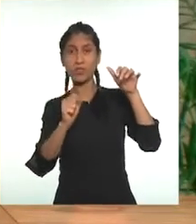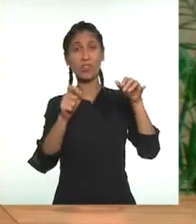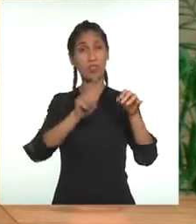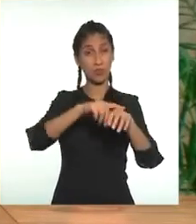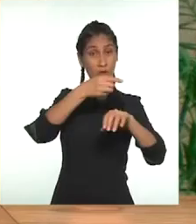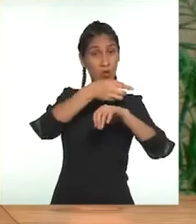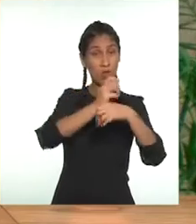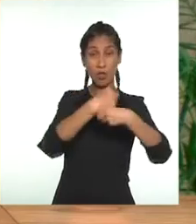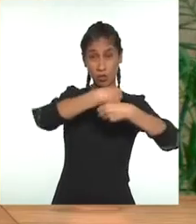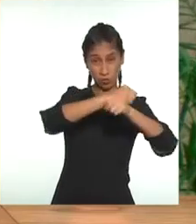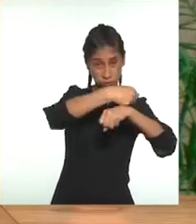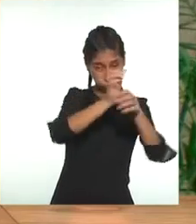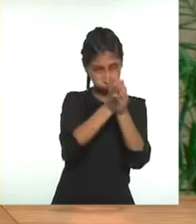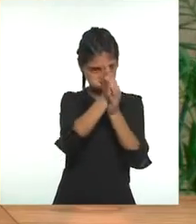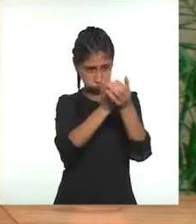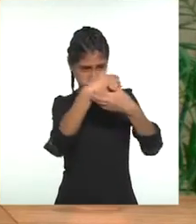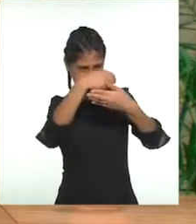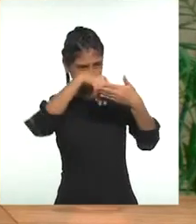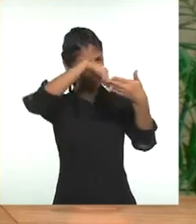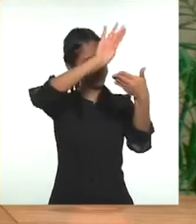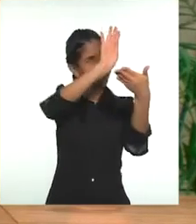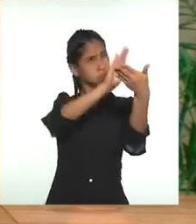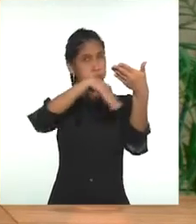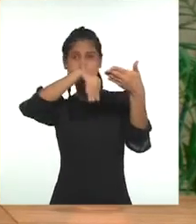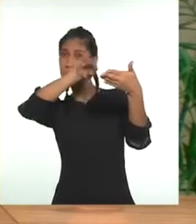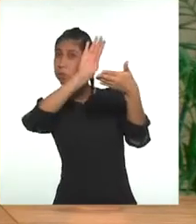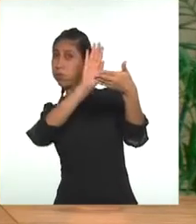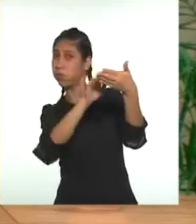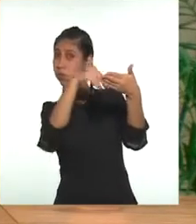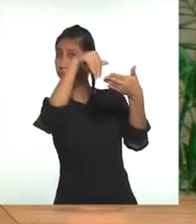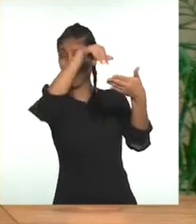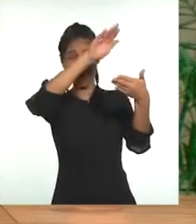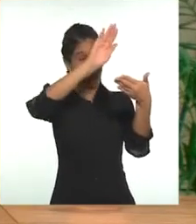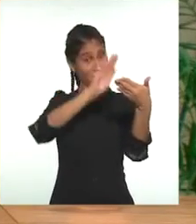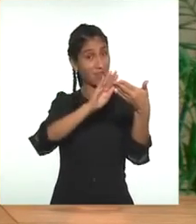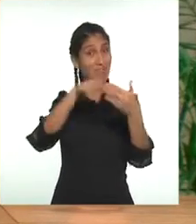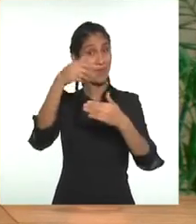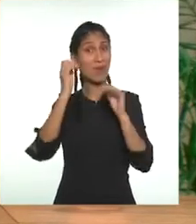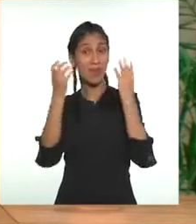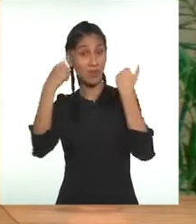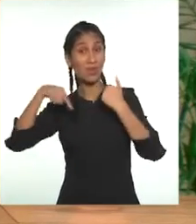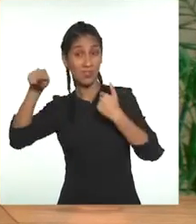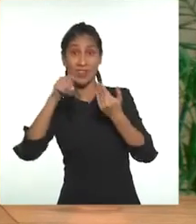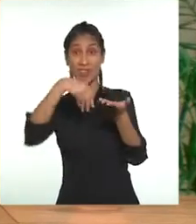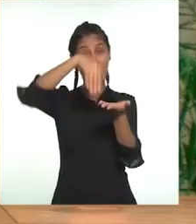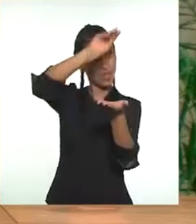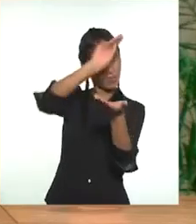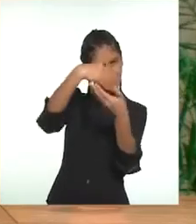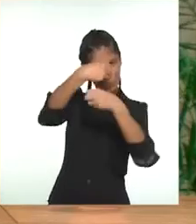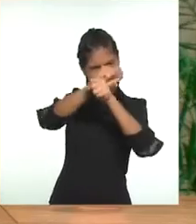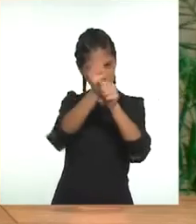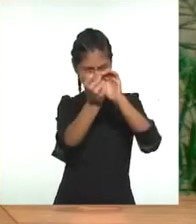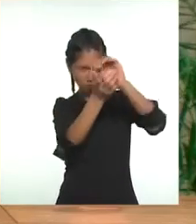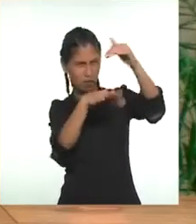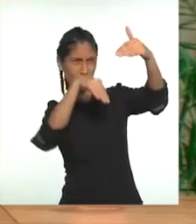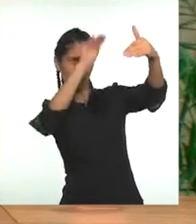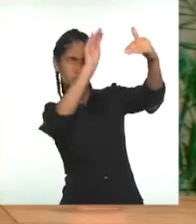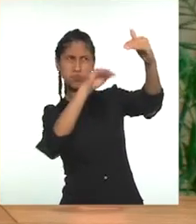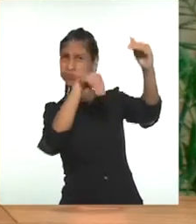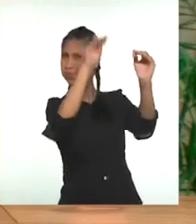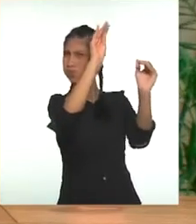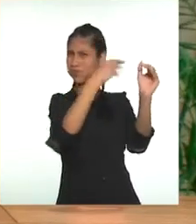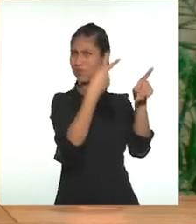van labrando y pintando con ceniza. Y las pintoras de la exposición Emancipadas y Emancipadoras han usado lienzos y óleos